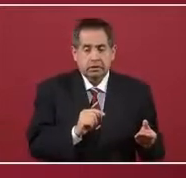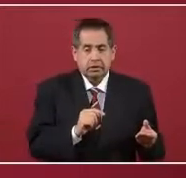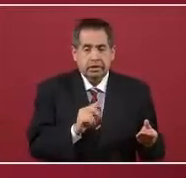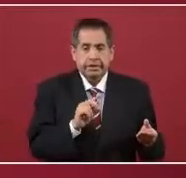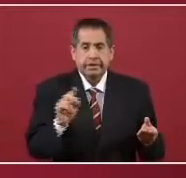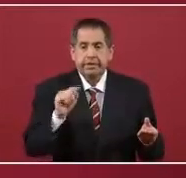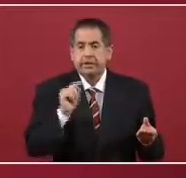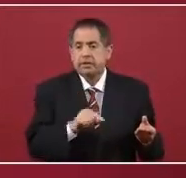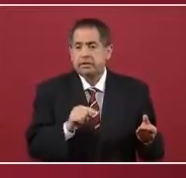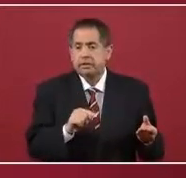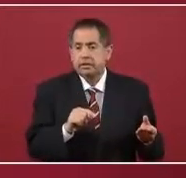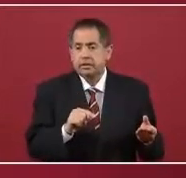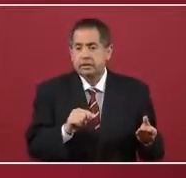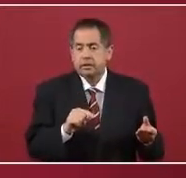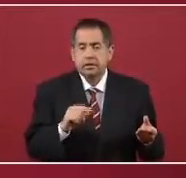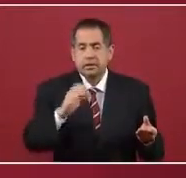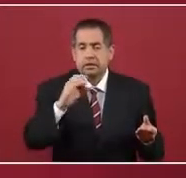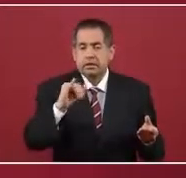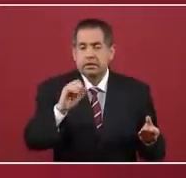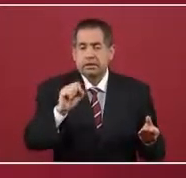de el CISEN